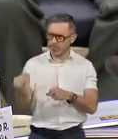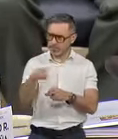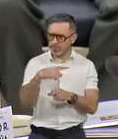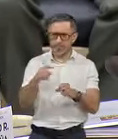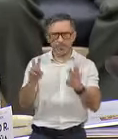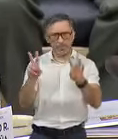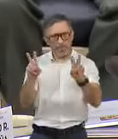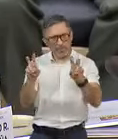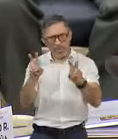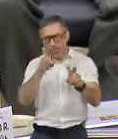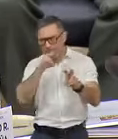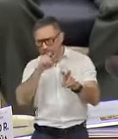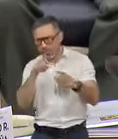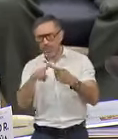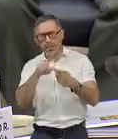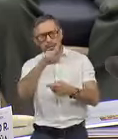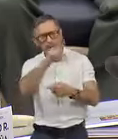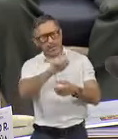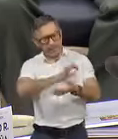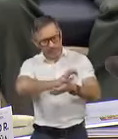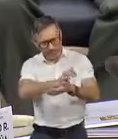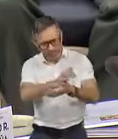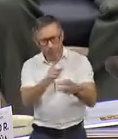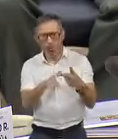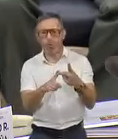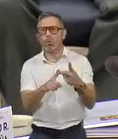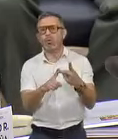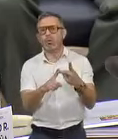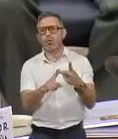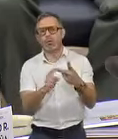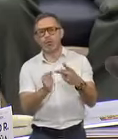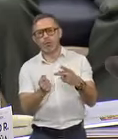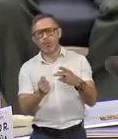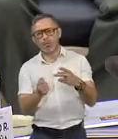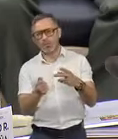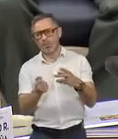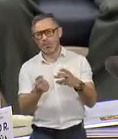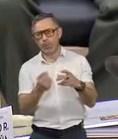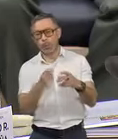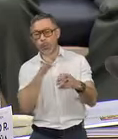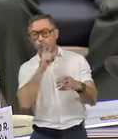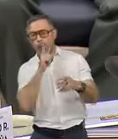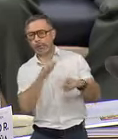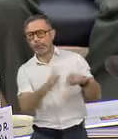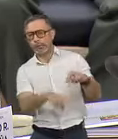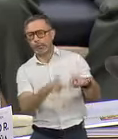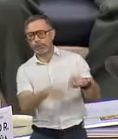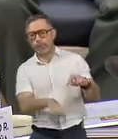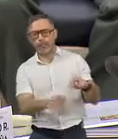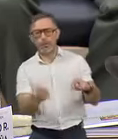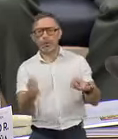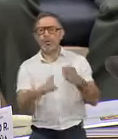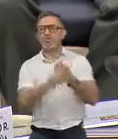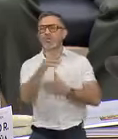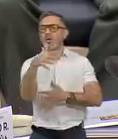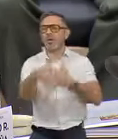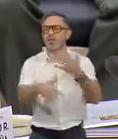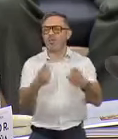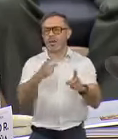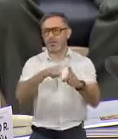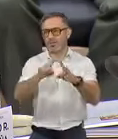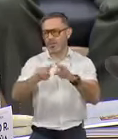la discriminación, sobre el sesgo, sobre la violencia en muy diversas manifestaciones,